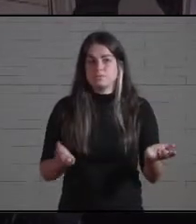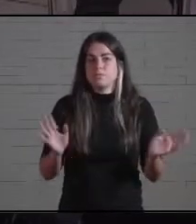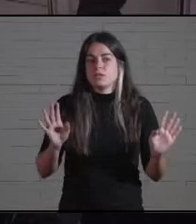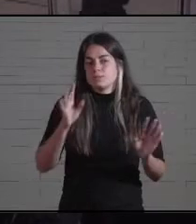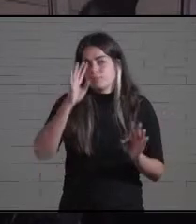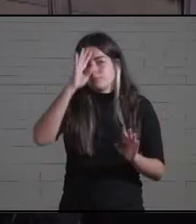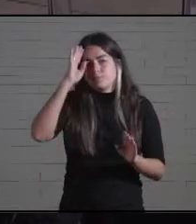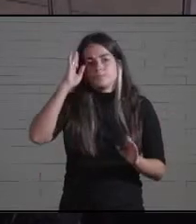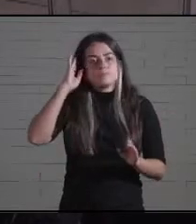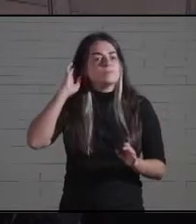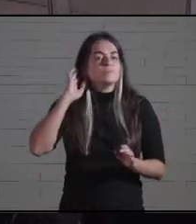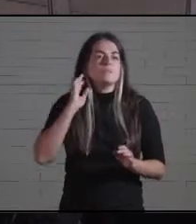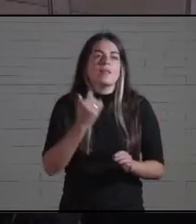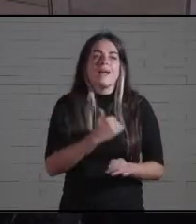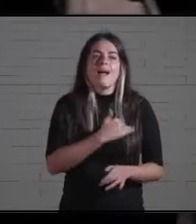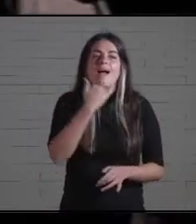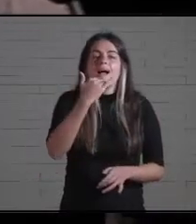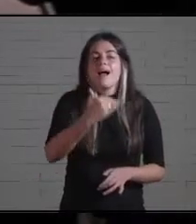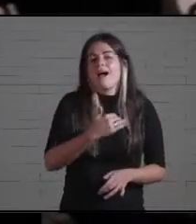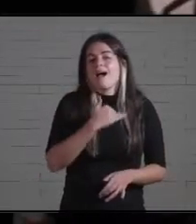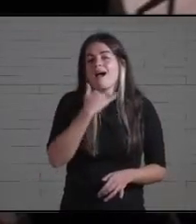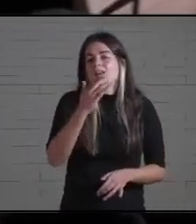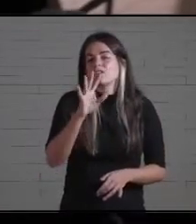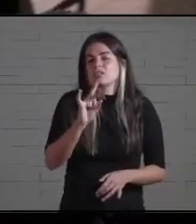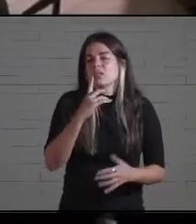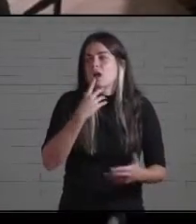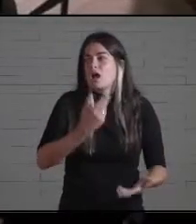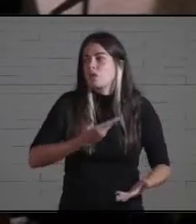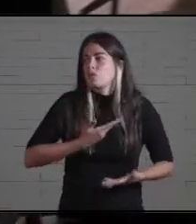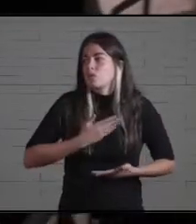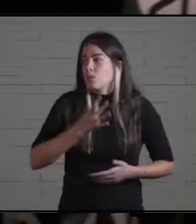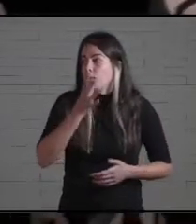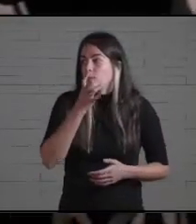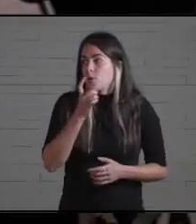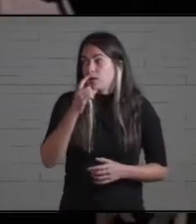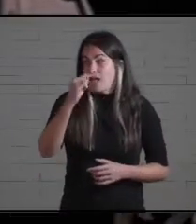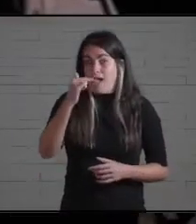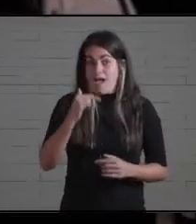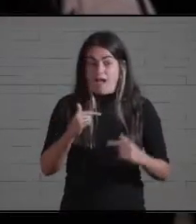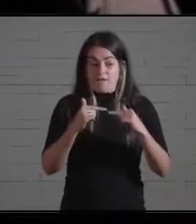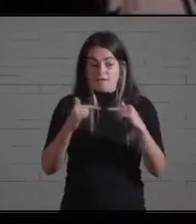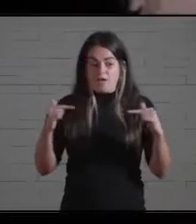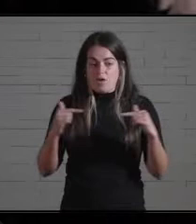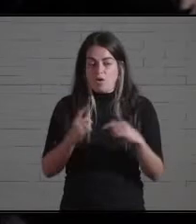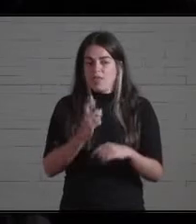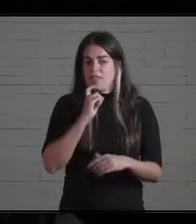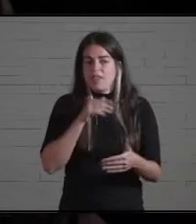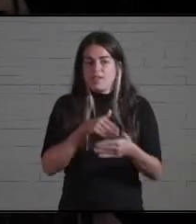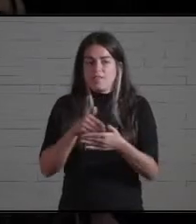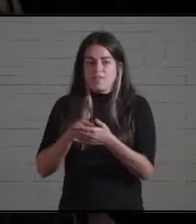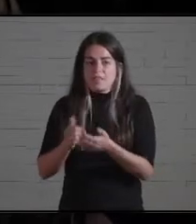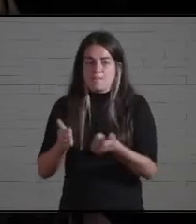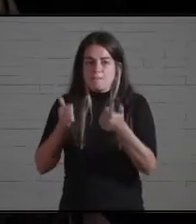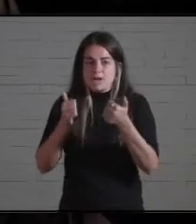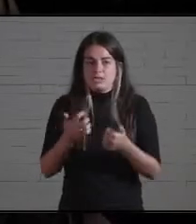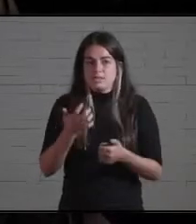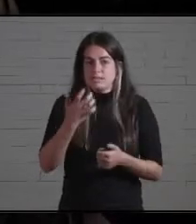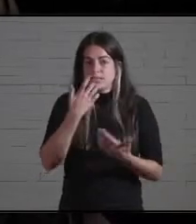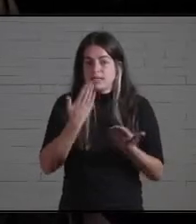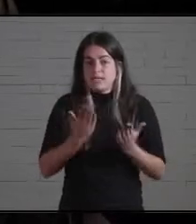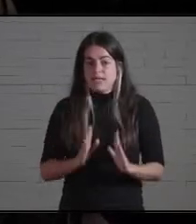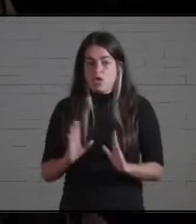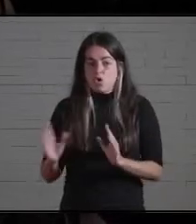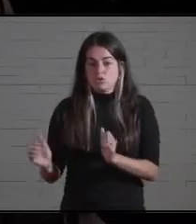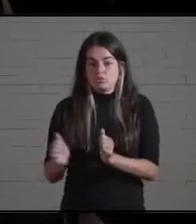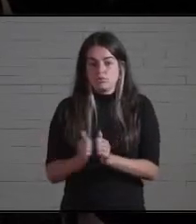claramente algo ha ayudado seguramente porque aquí estos tienen más dificultades, los que no tienen menores a su